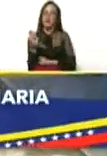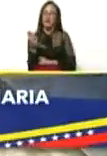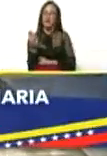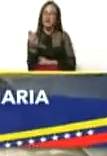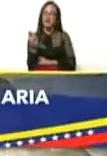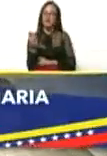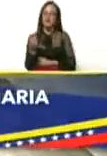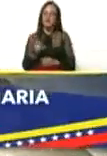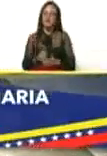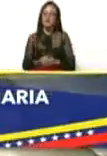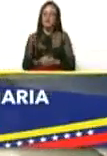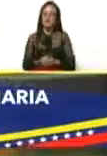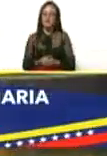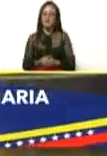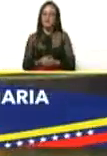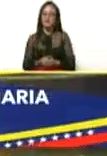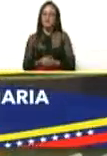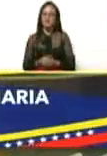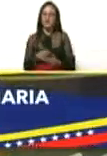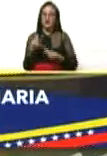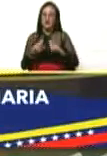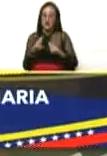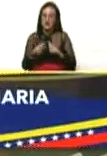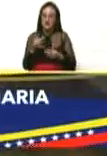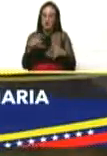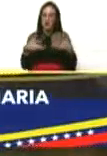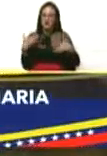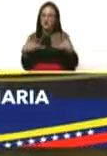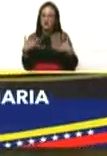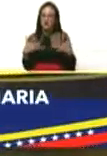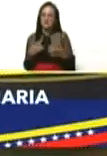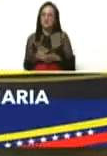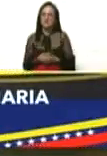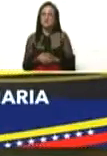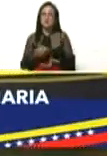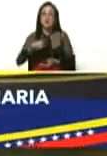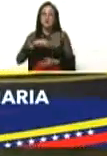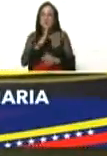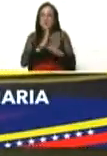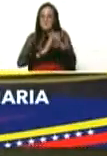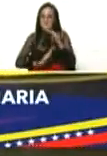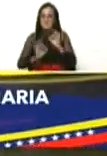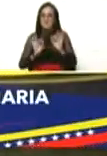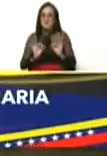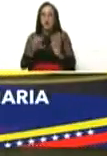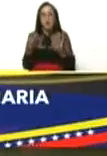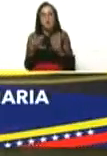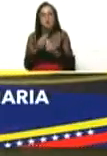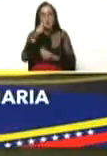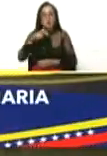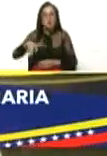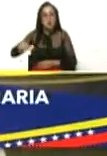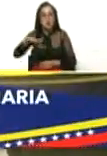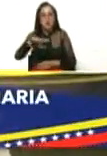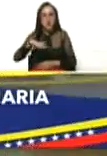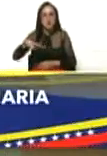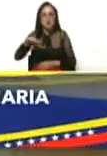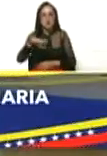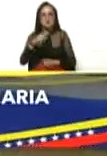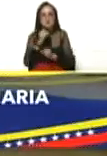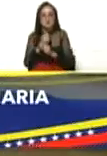desarrollo de esta actividad. Así que bueno, nosotros con todo nuestro pueblo